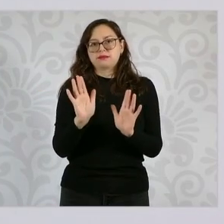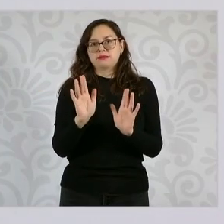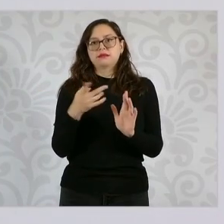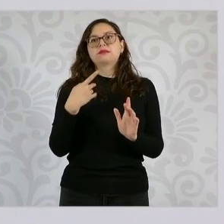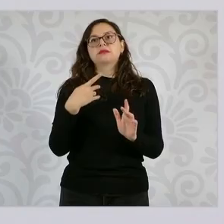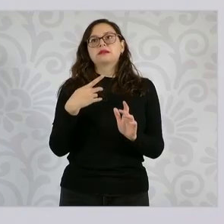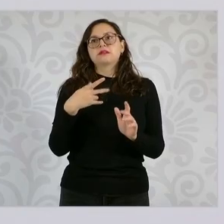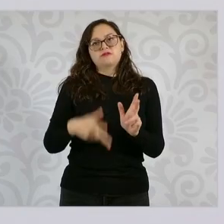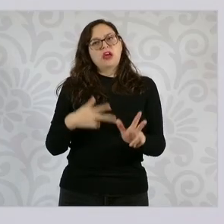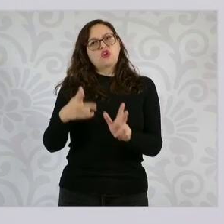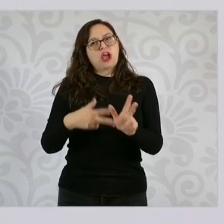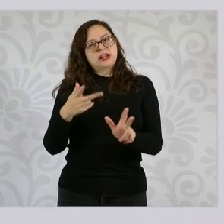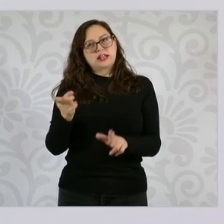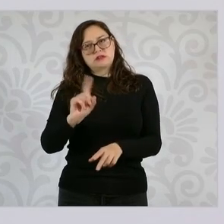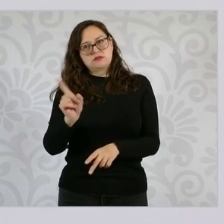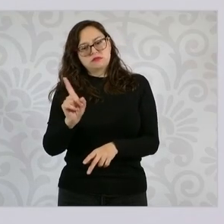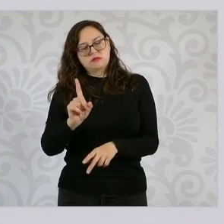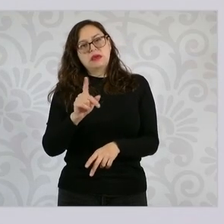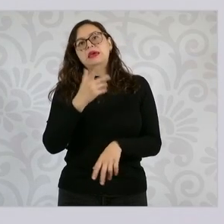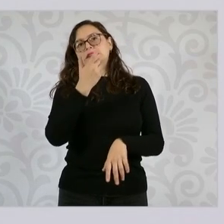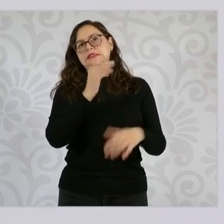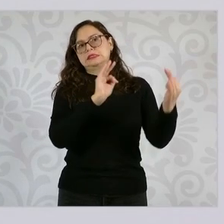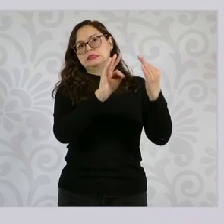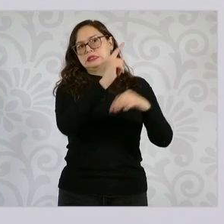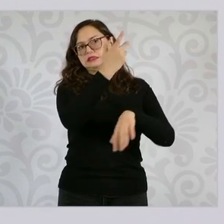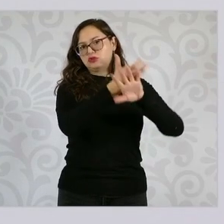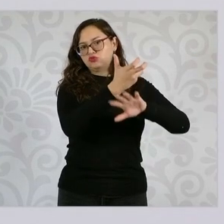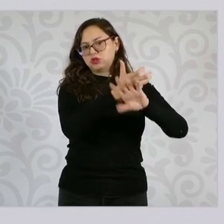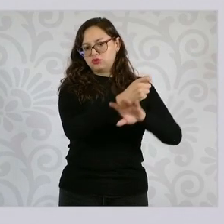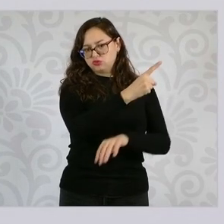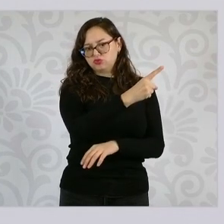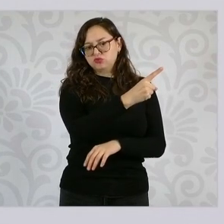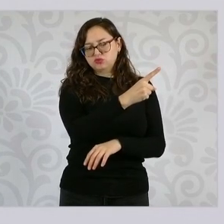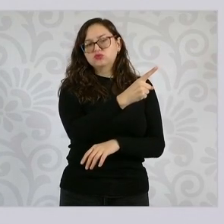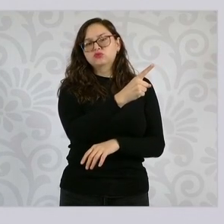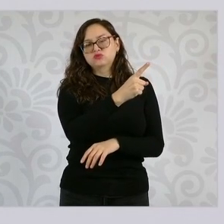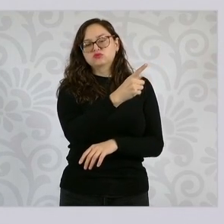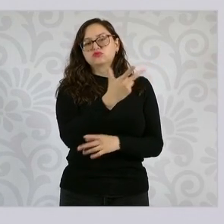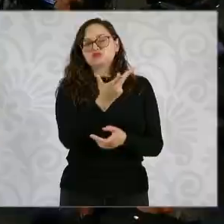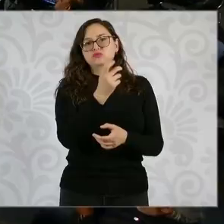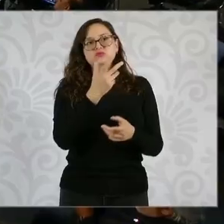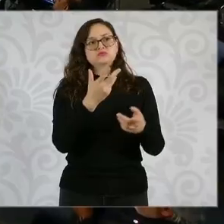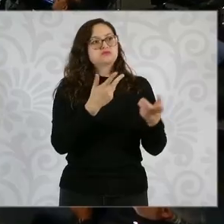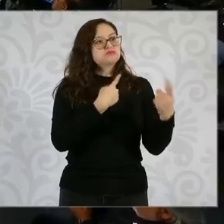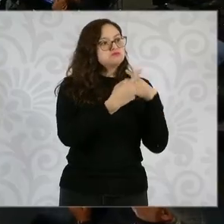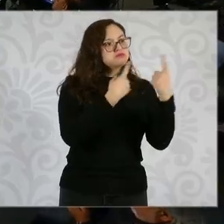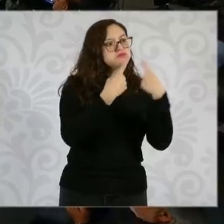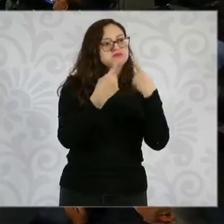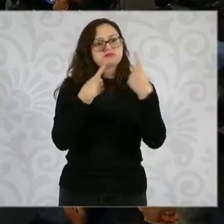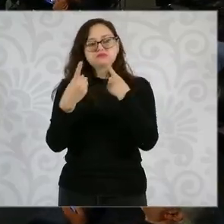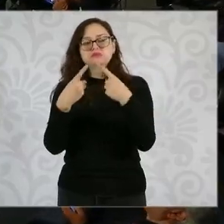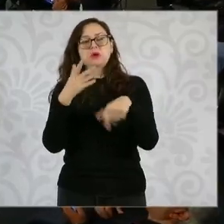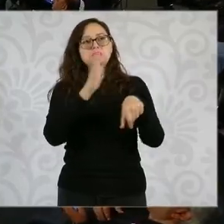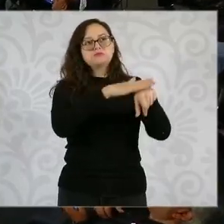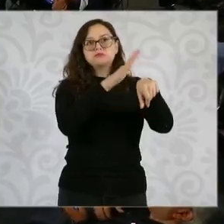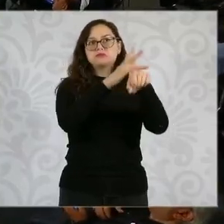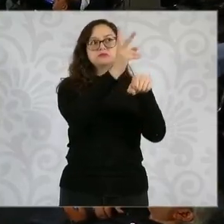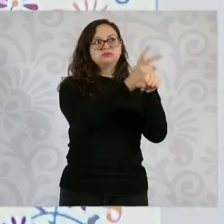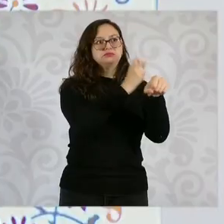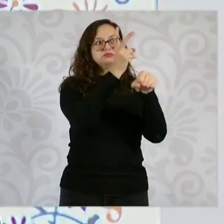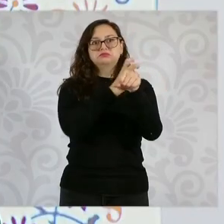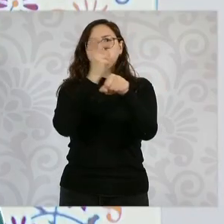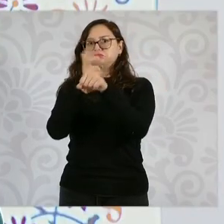de ferrocarriles, que es de Estados Unidos, que también fabrica ferrocarriles. Entonces, va a ser una licitación abierta y,